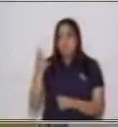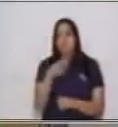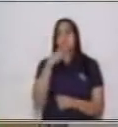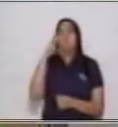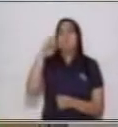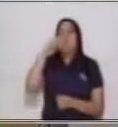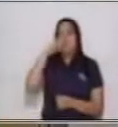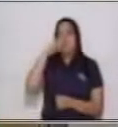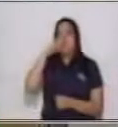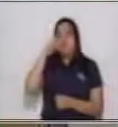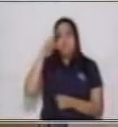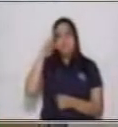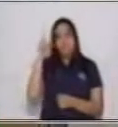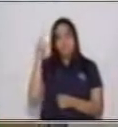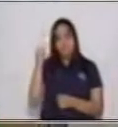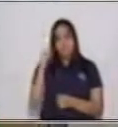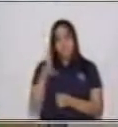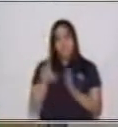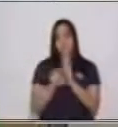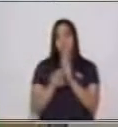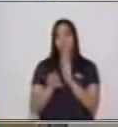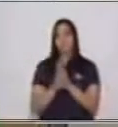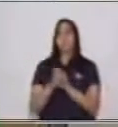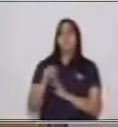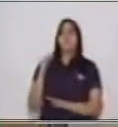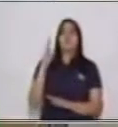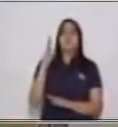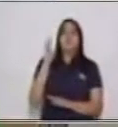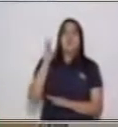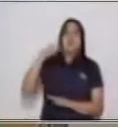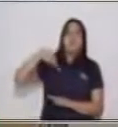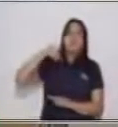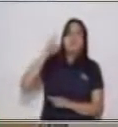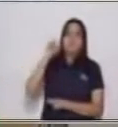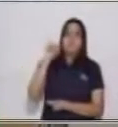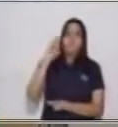ejemplo, composición, compositor,